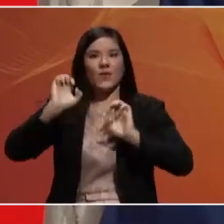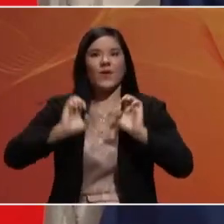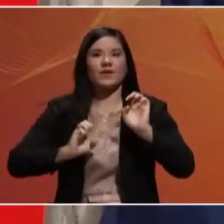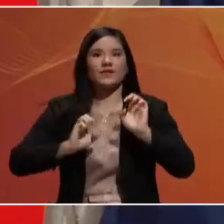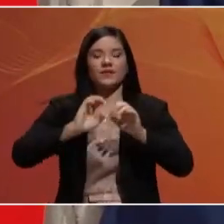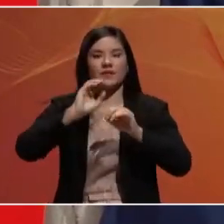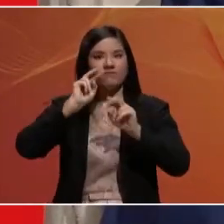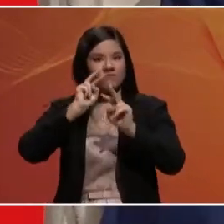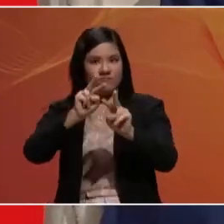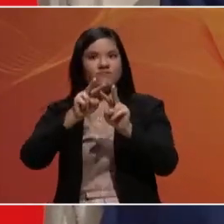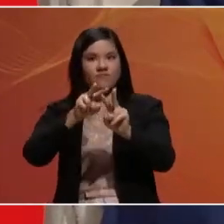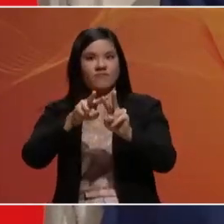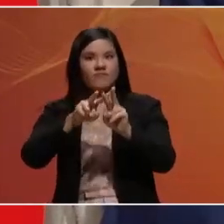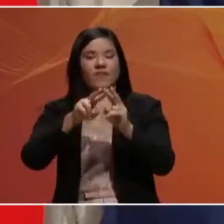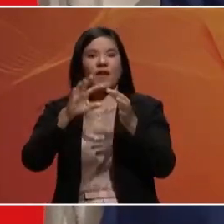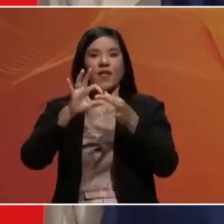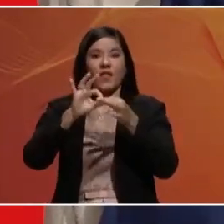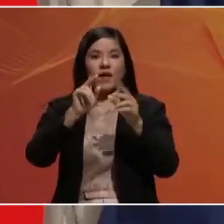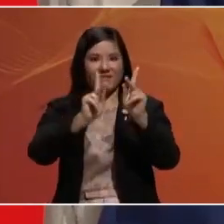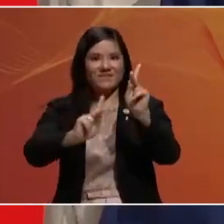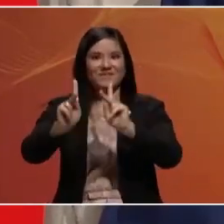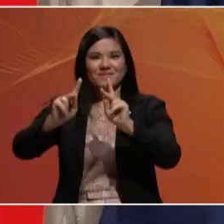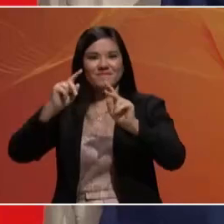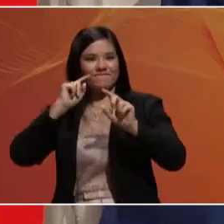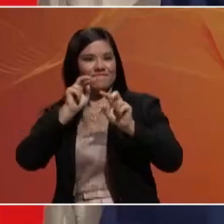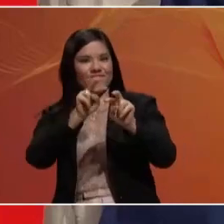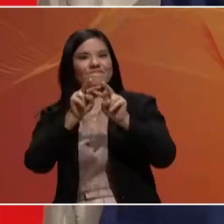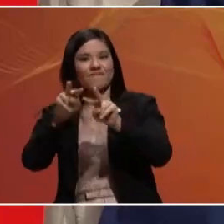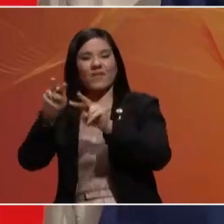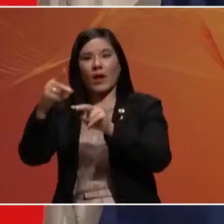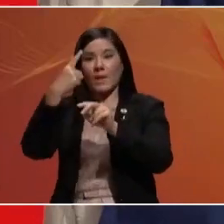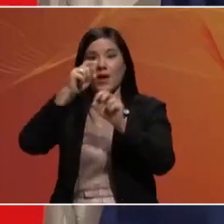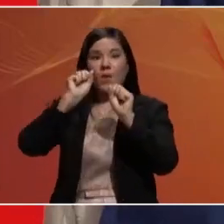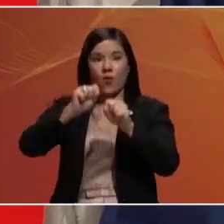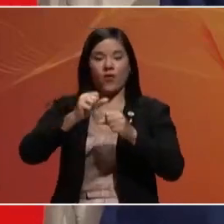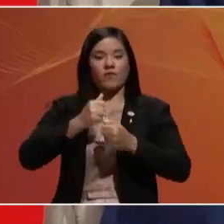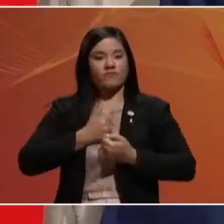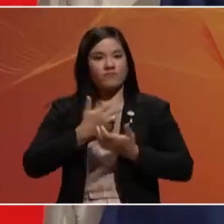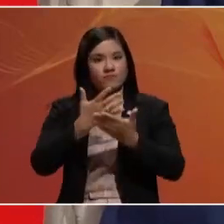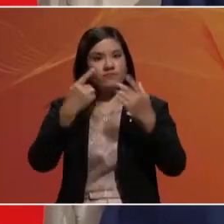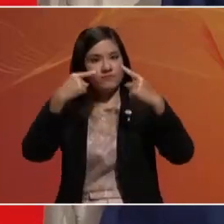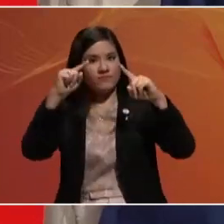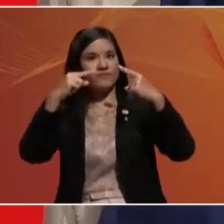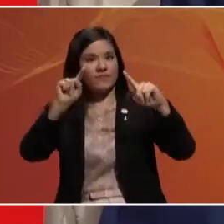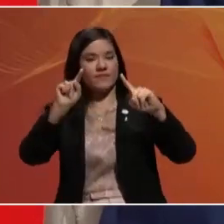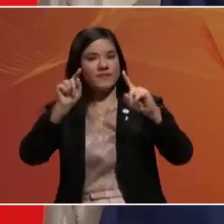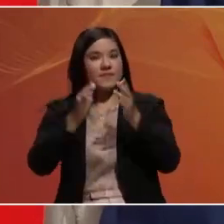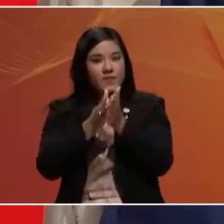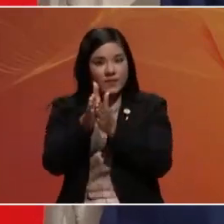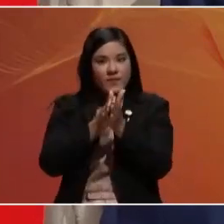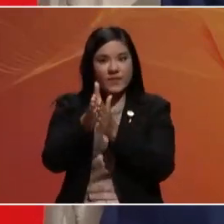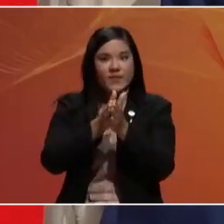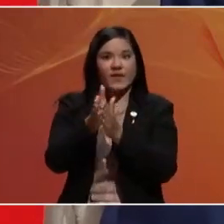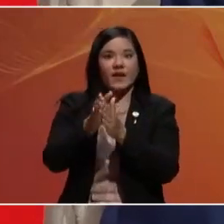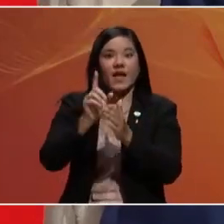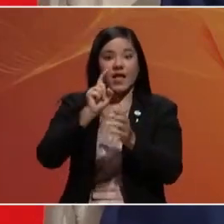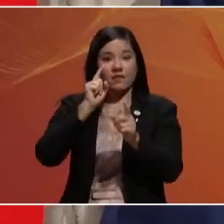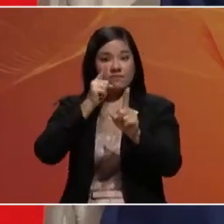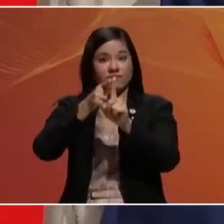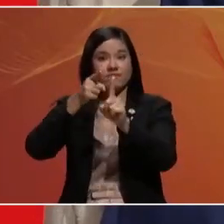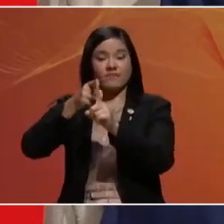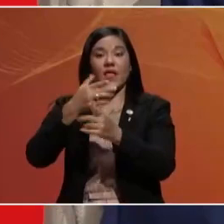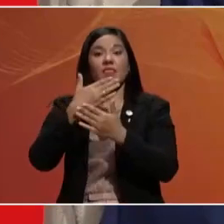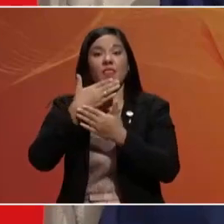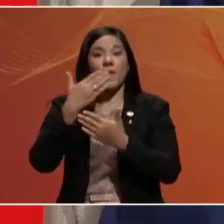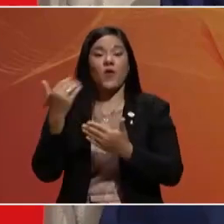los productos, los logros de nuestros servidores. Perfecto. Para poder motivar, retroalimentar y poder recomendar acciones